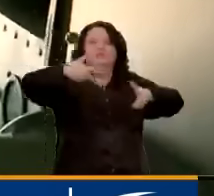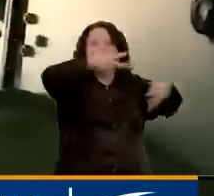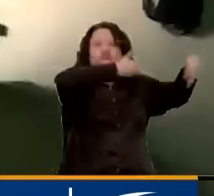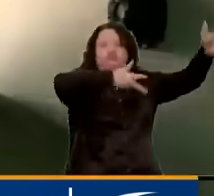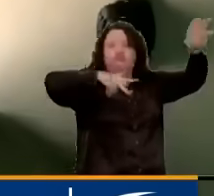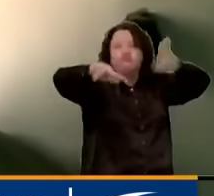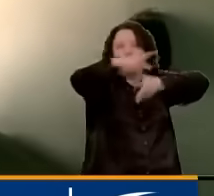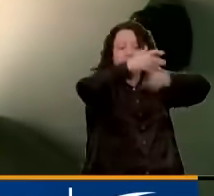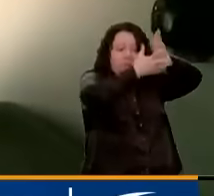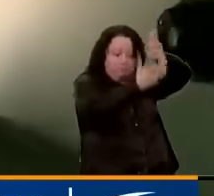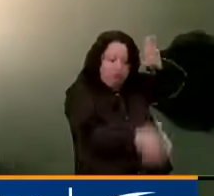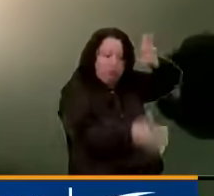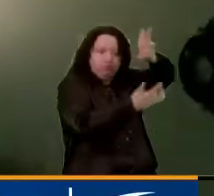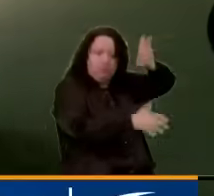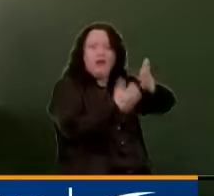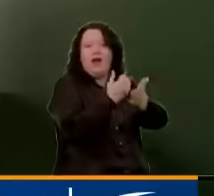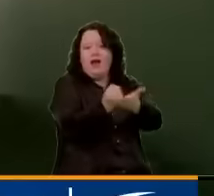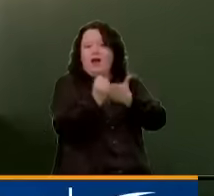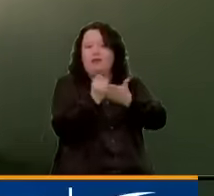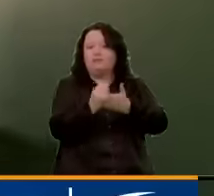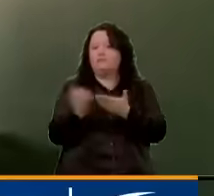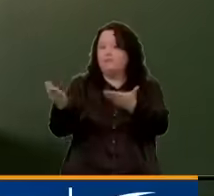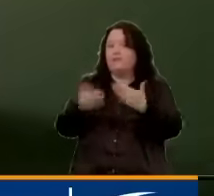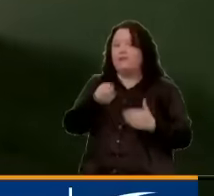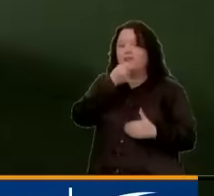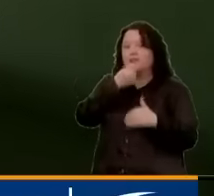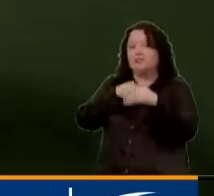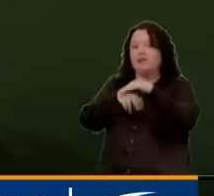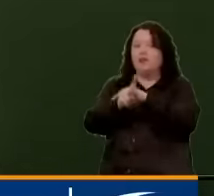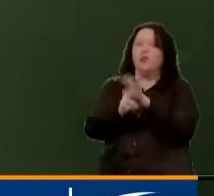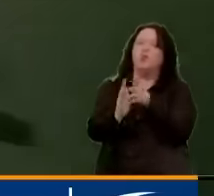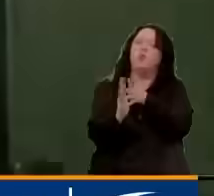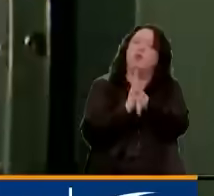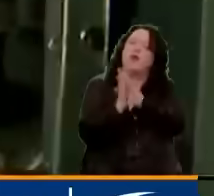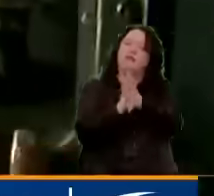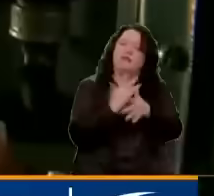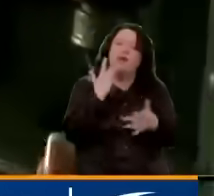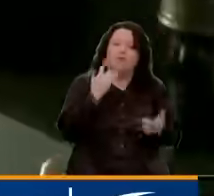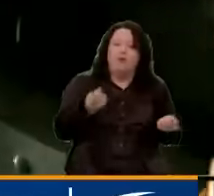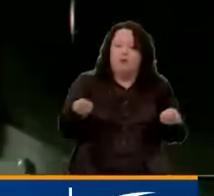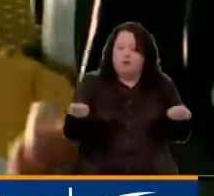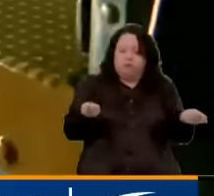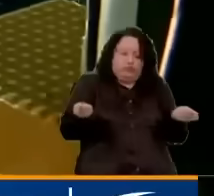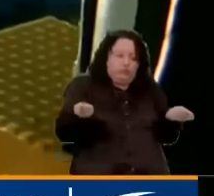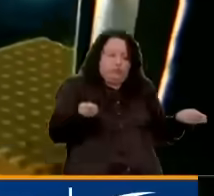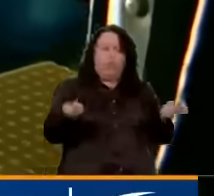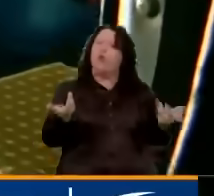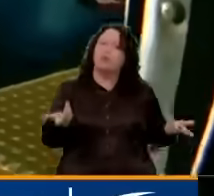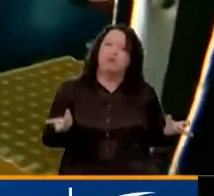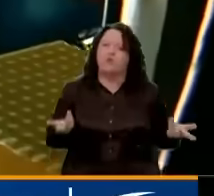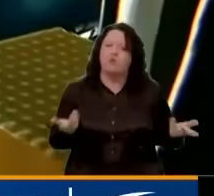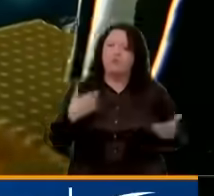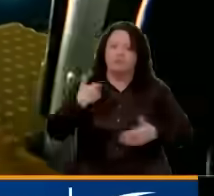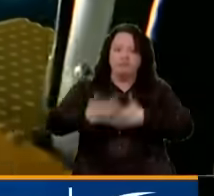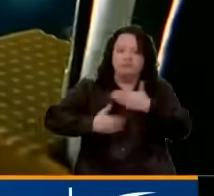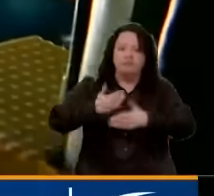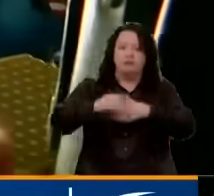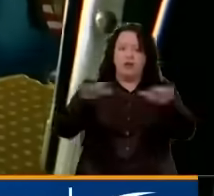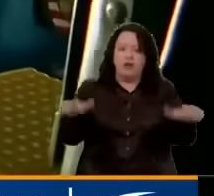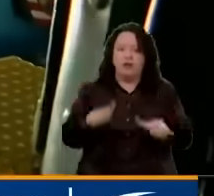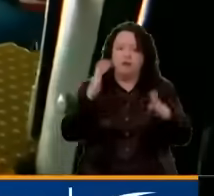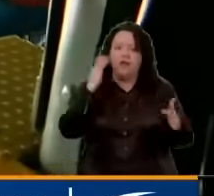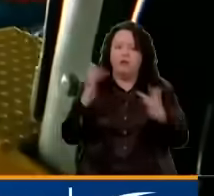contribuyan a esto. Bienvenido a Noticias Caracol. Cuéntenos cómo han sido las maniobras que ustedes adelantan en esta zona para